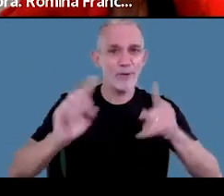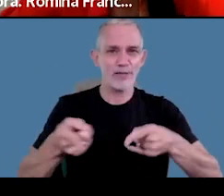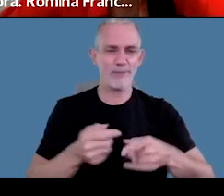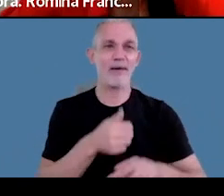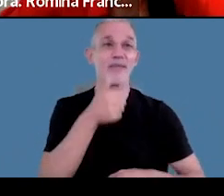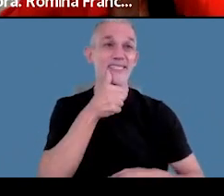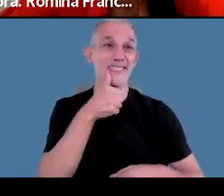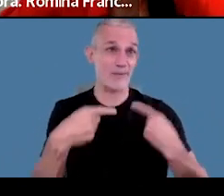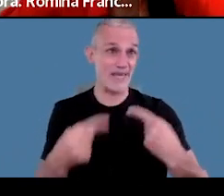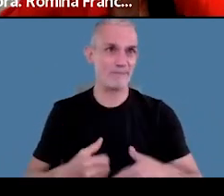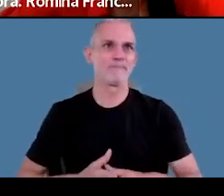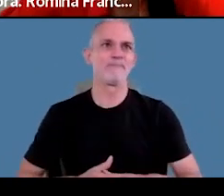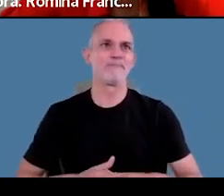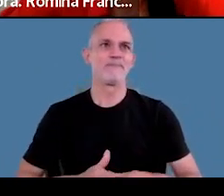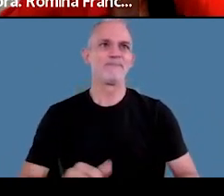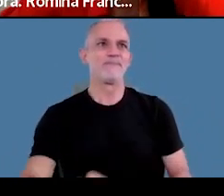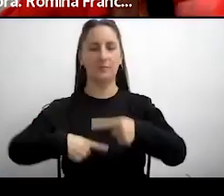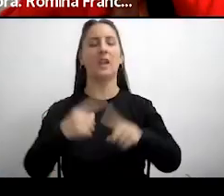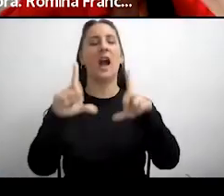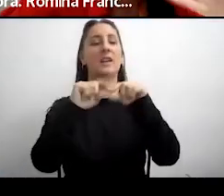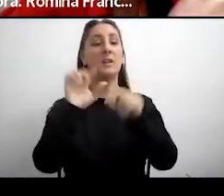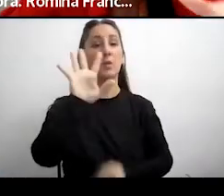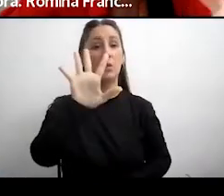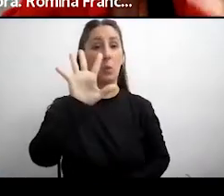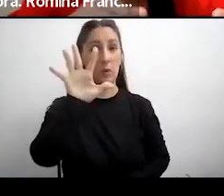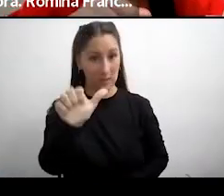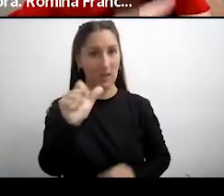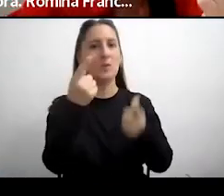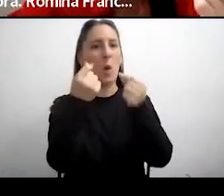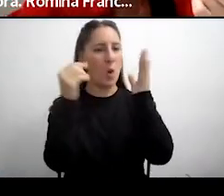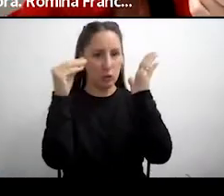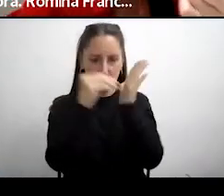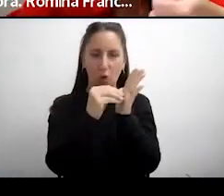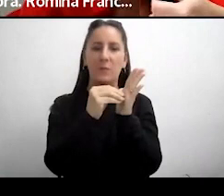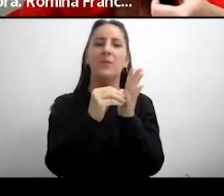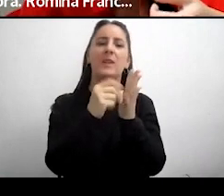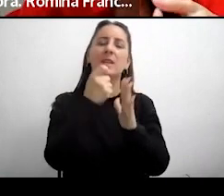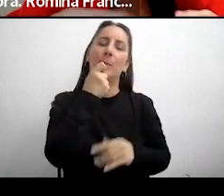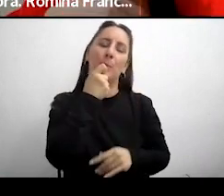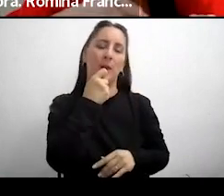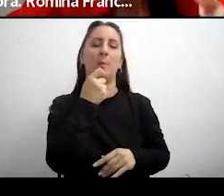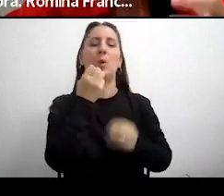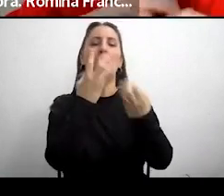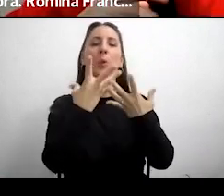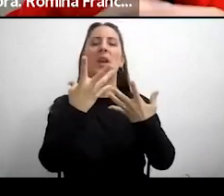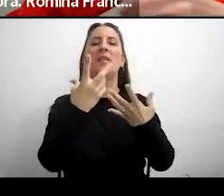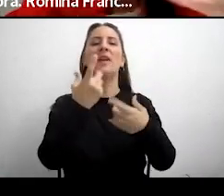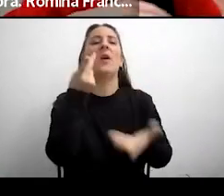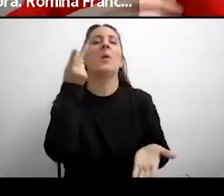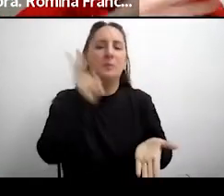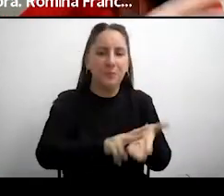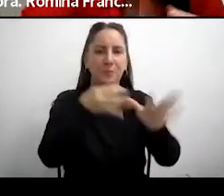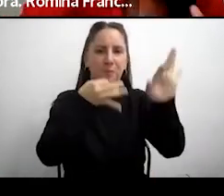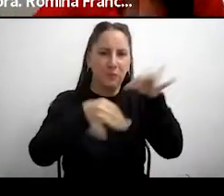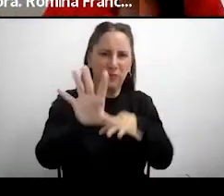tiene toda su propia evaluación en el artículo 56, que tenemos que ir, bueno, si es, por ejemplo, bien de reventa, las